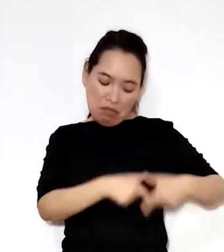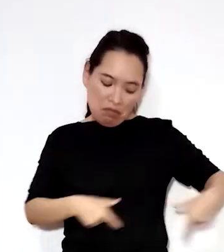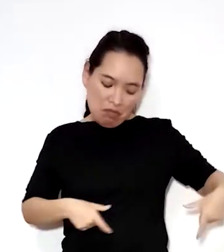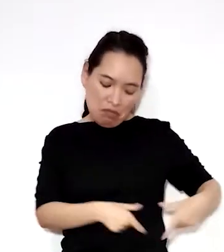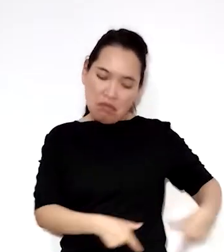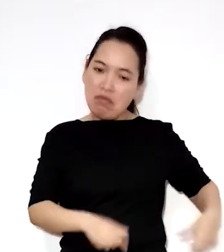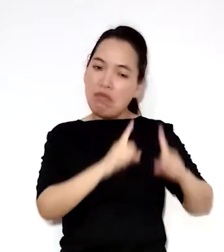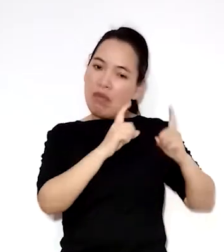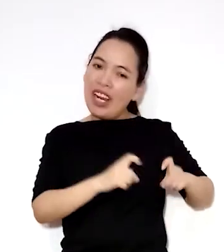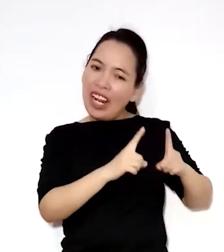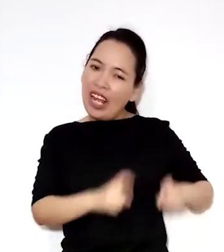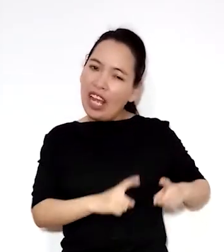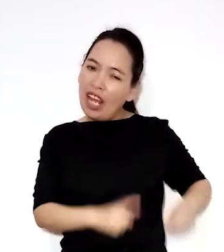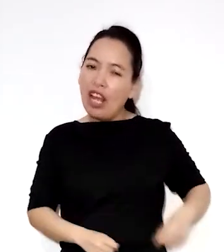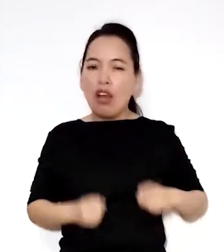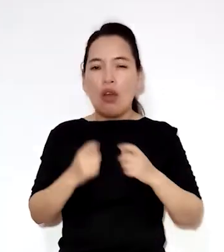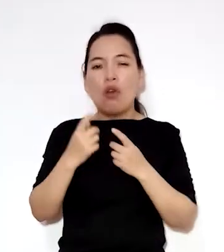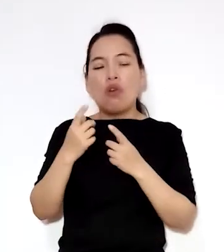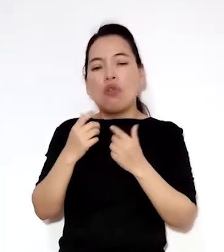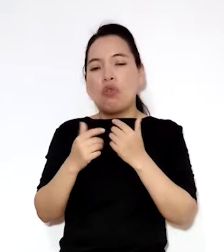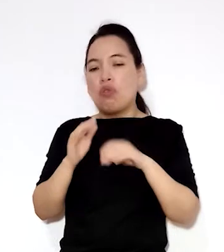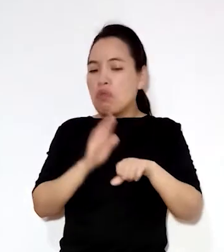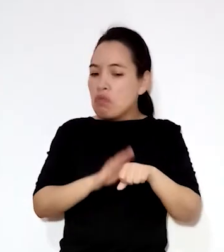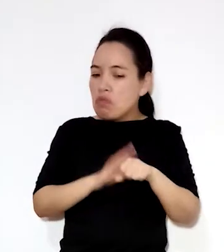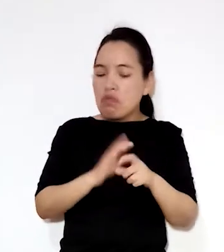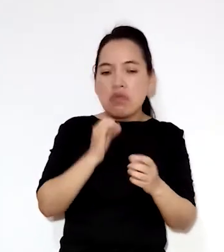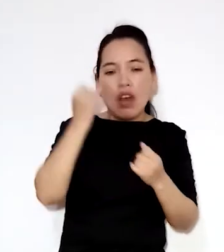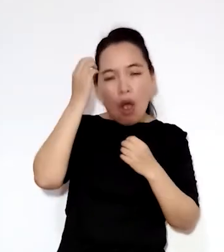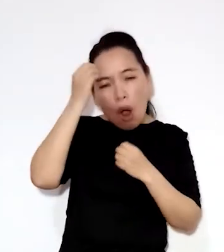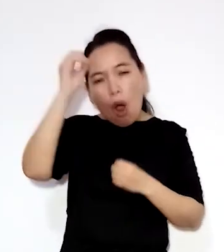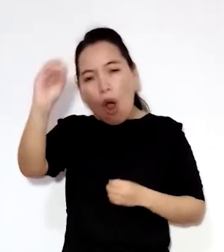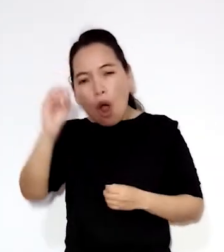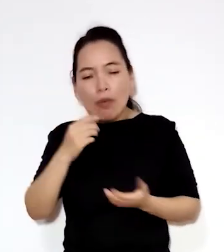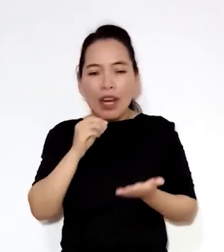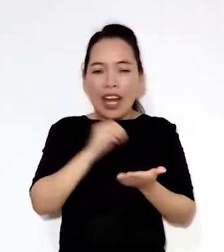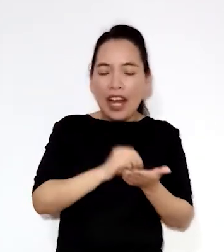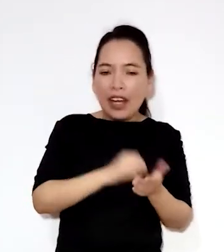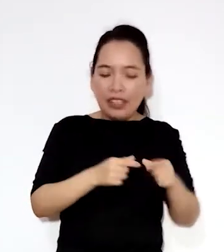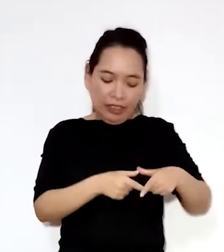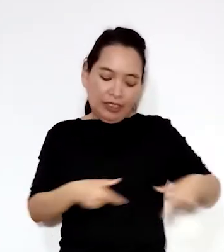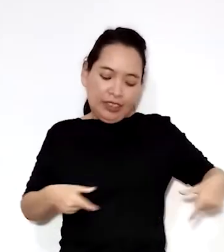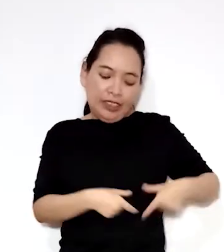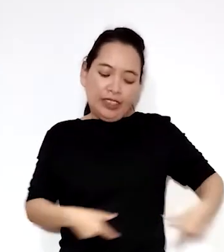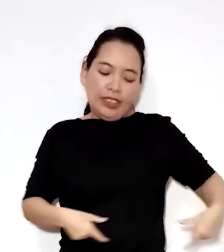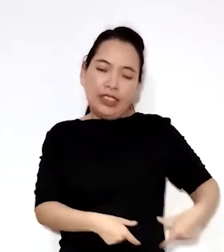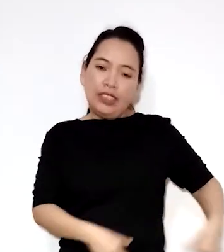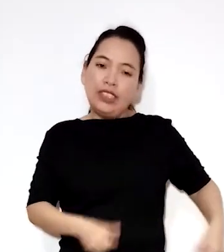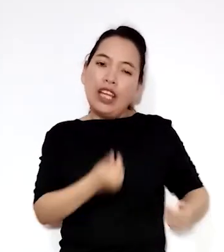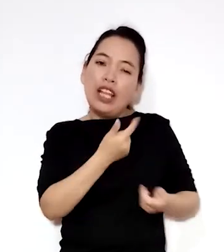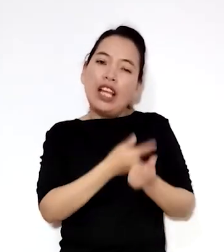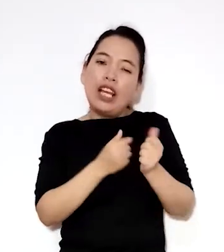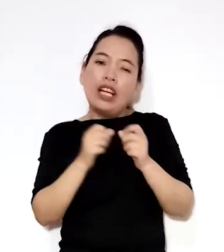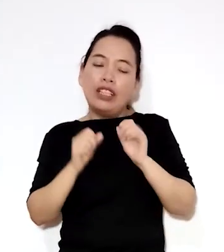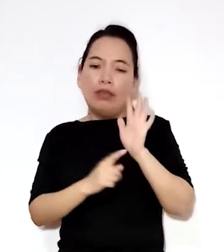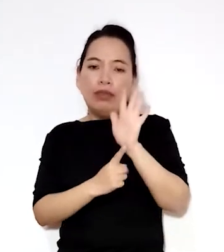acá comentarios o preguntas en la misma sección de esta